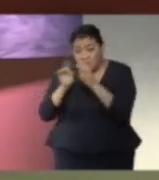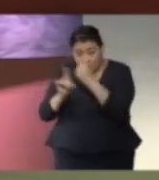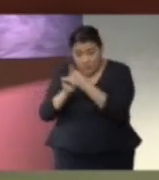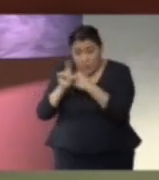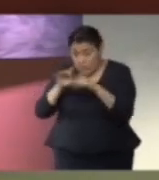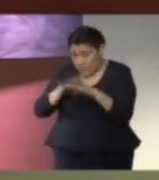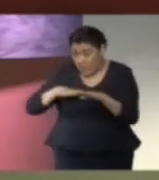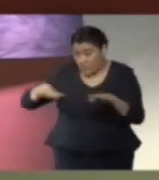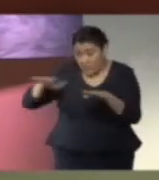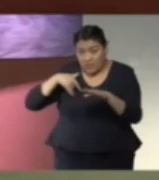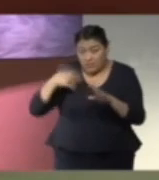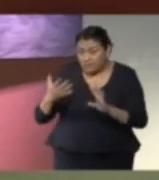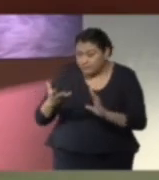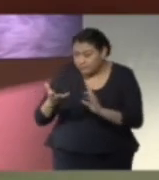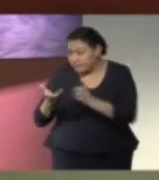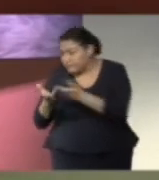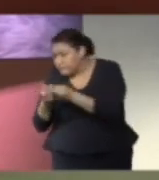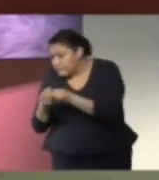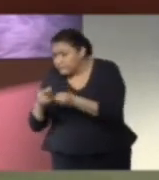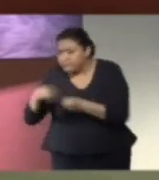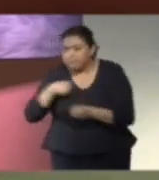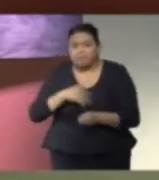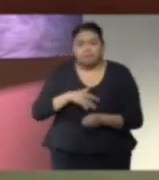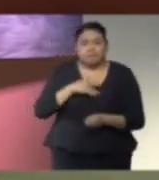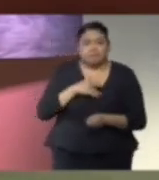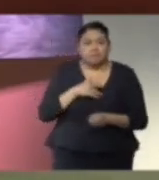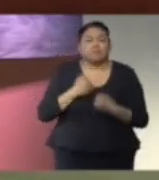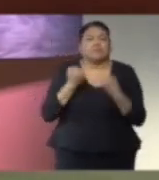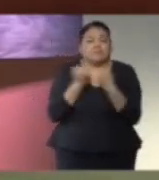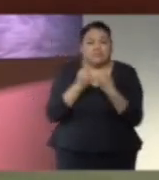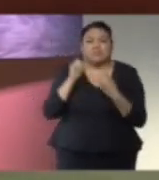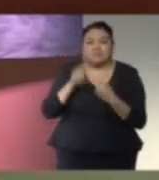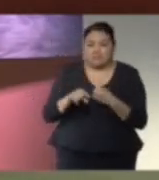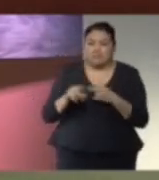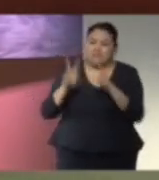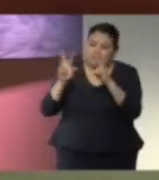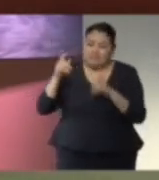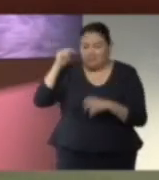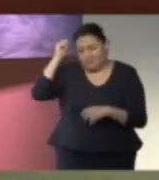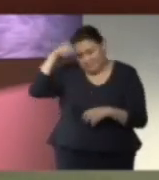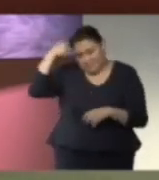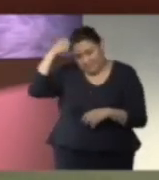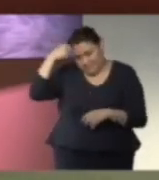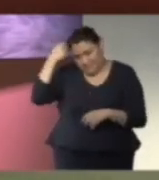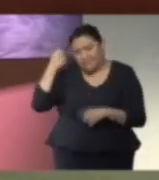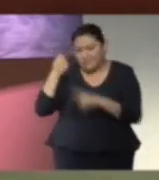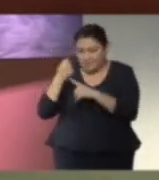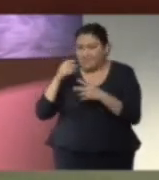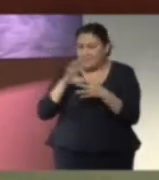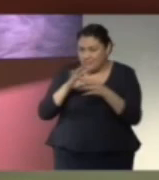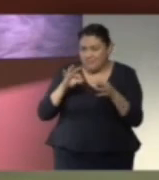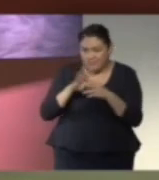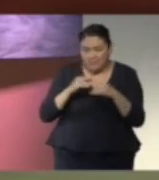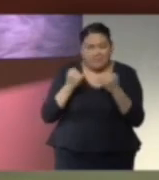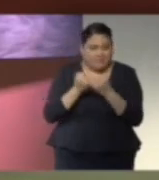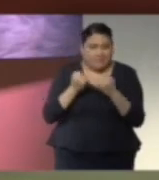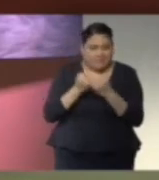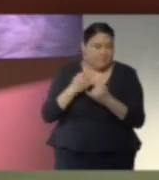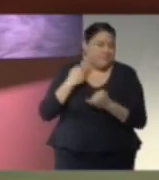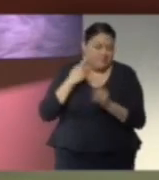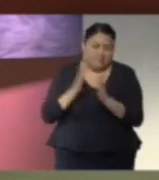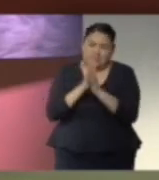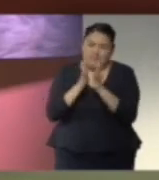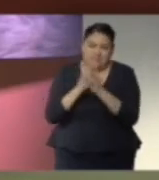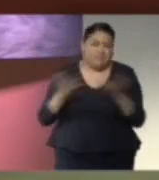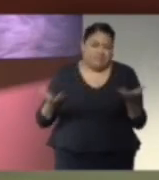¿no? Yo creo que ese es un punto muy importante, incluso en términos epistémicos, ¿no?, y por supuesto políticos. Bueno, el